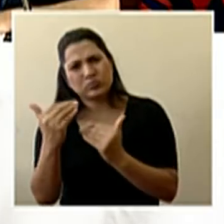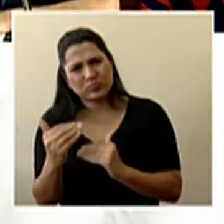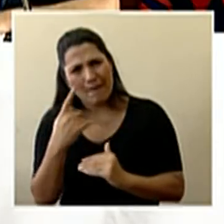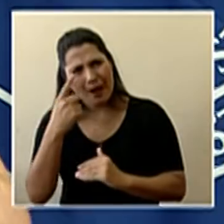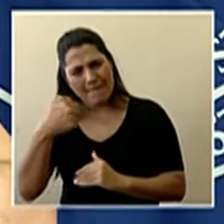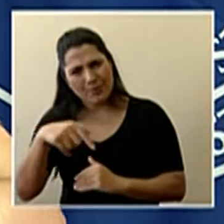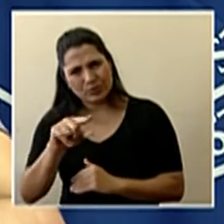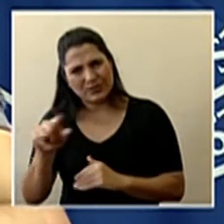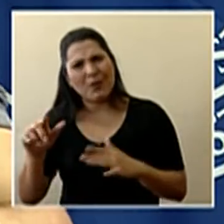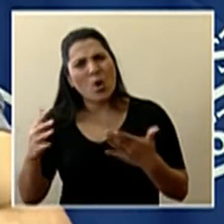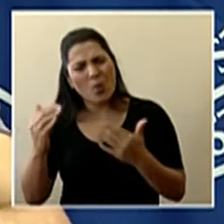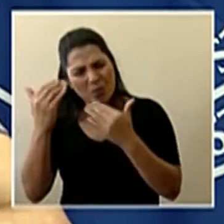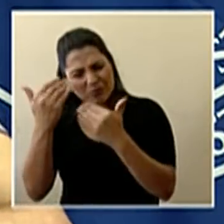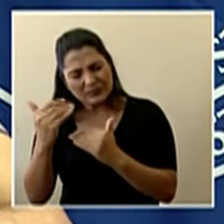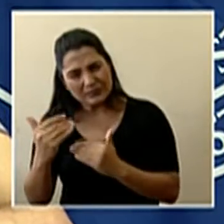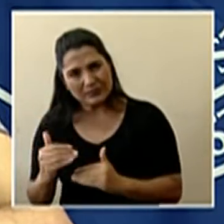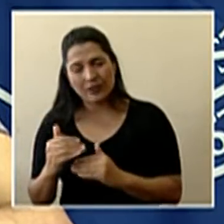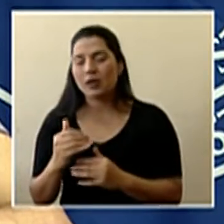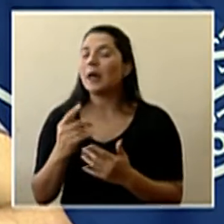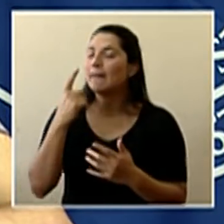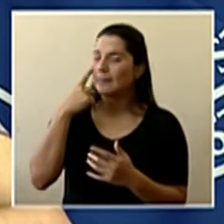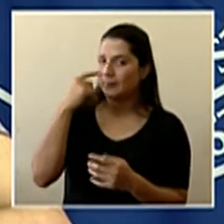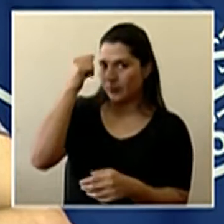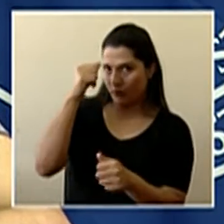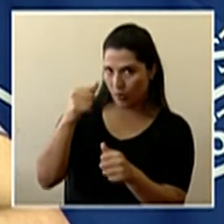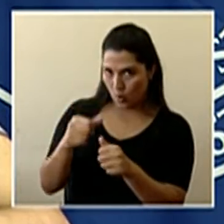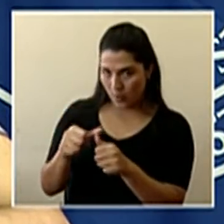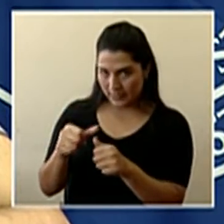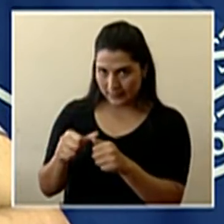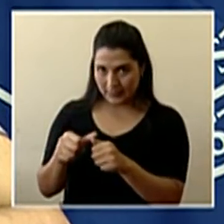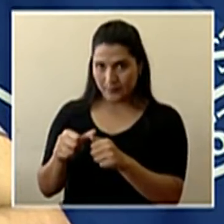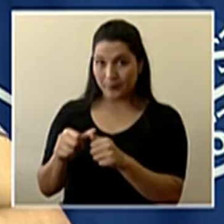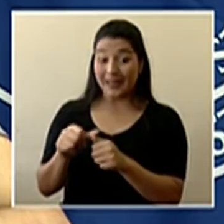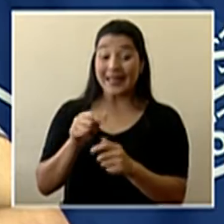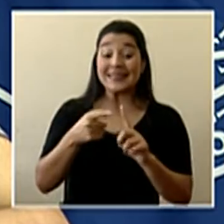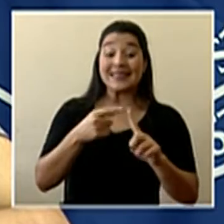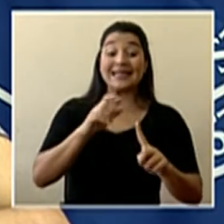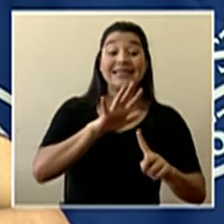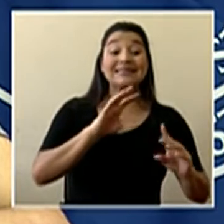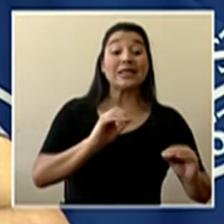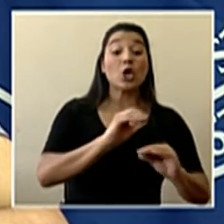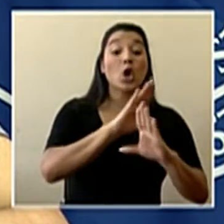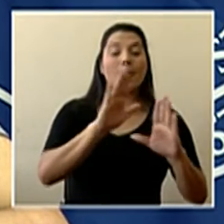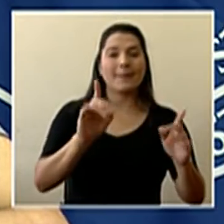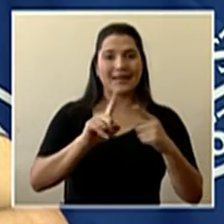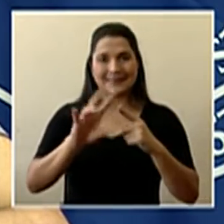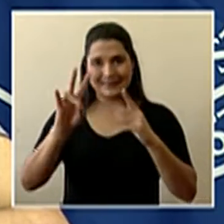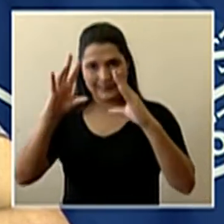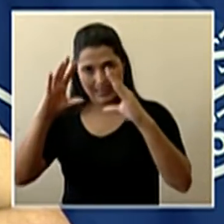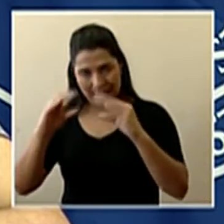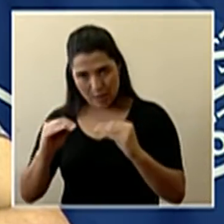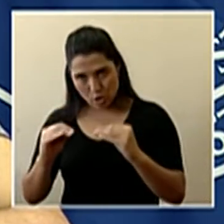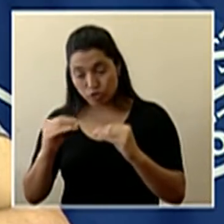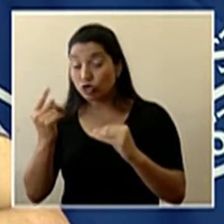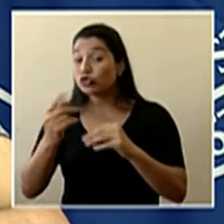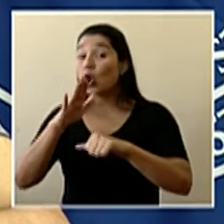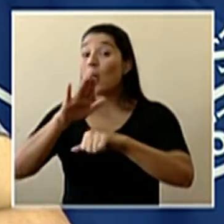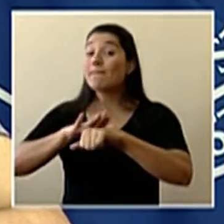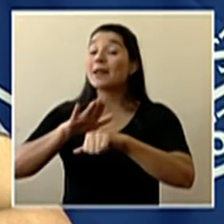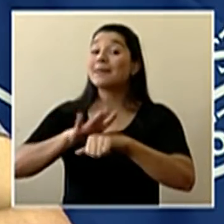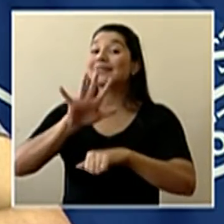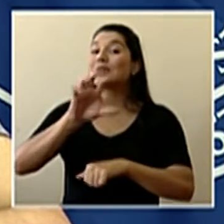semana. Recordemos que el aforo de 5 de la mañana a 7 de la noche se mantiene con un